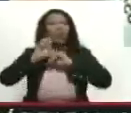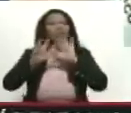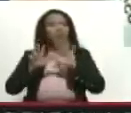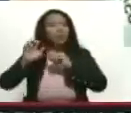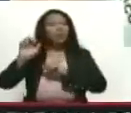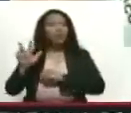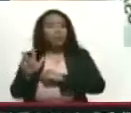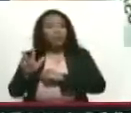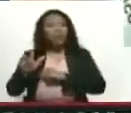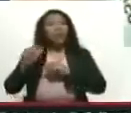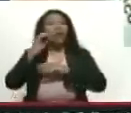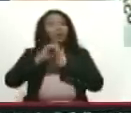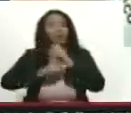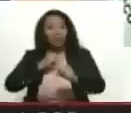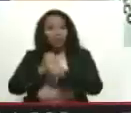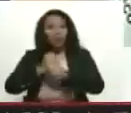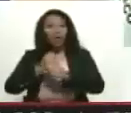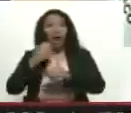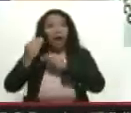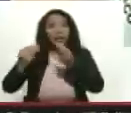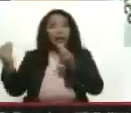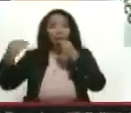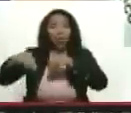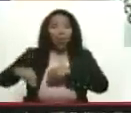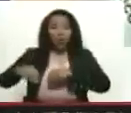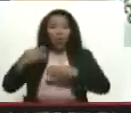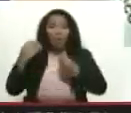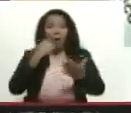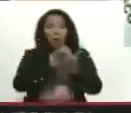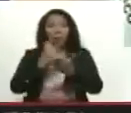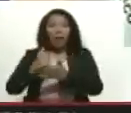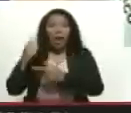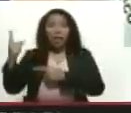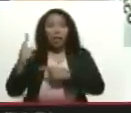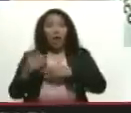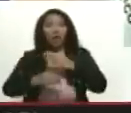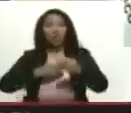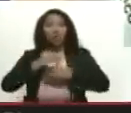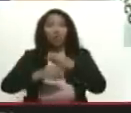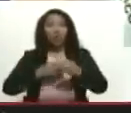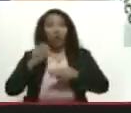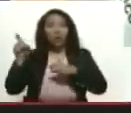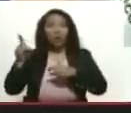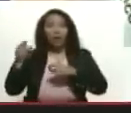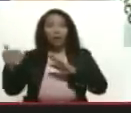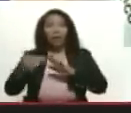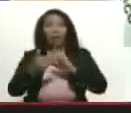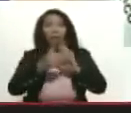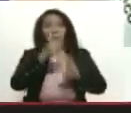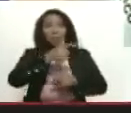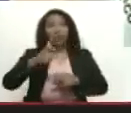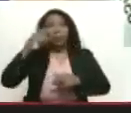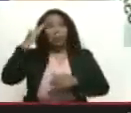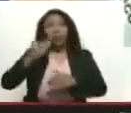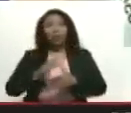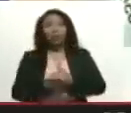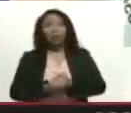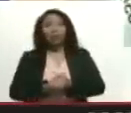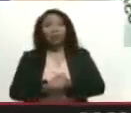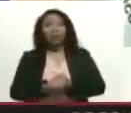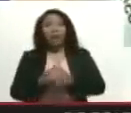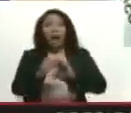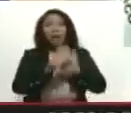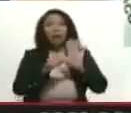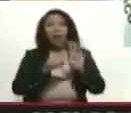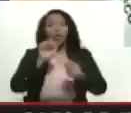y asociación para delinquir, porque él dice que ya se está asociando a tantos civiles y militares.